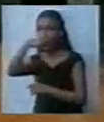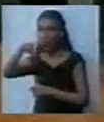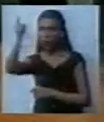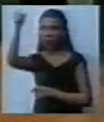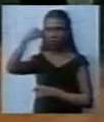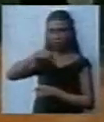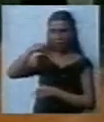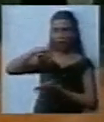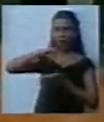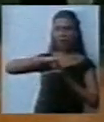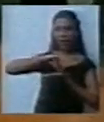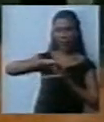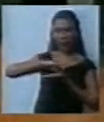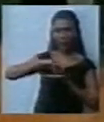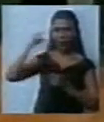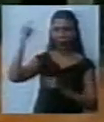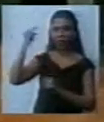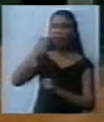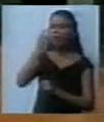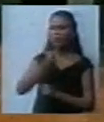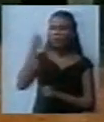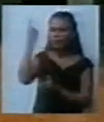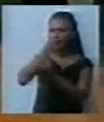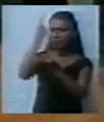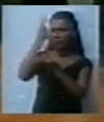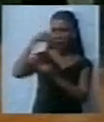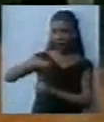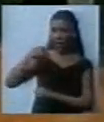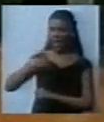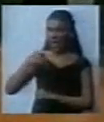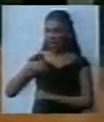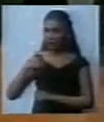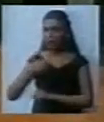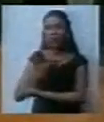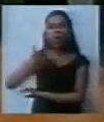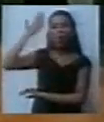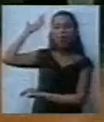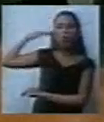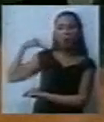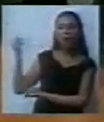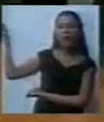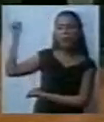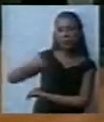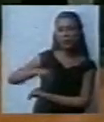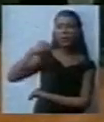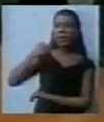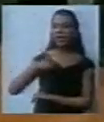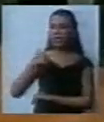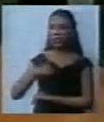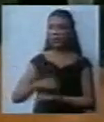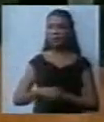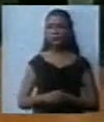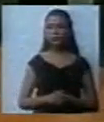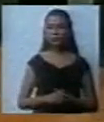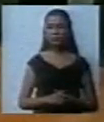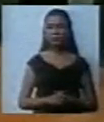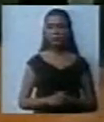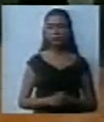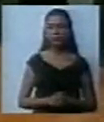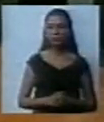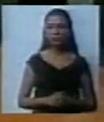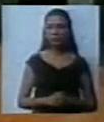¿Primera vez en Argentina? First of all, welcome to Perico. I am Luis's father, the one who